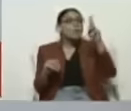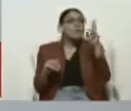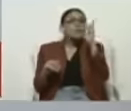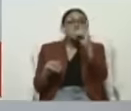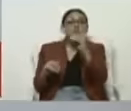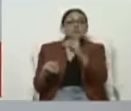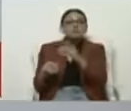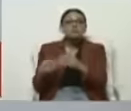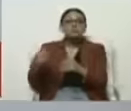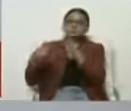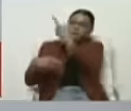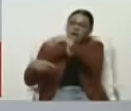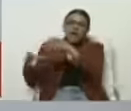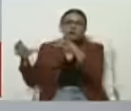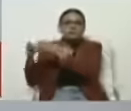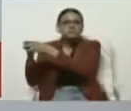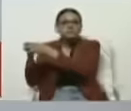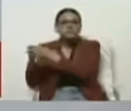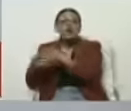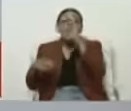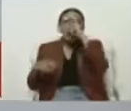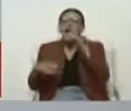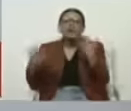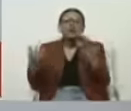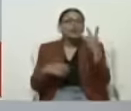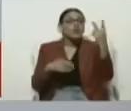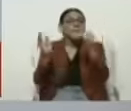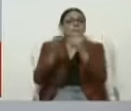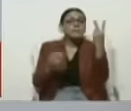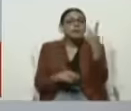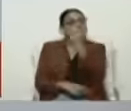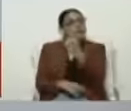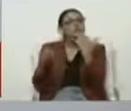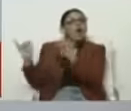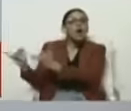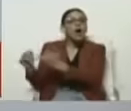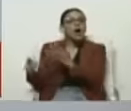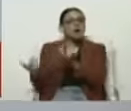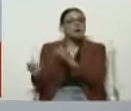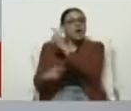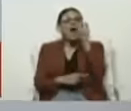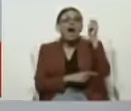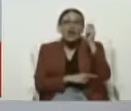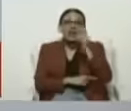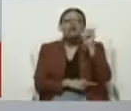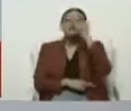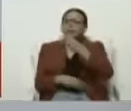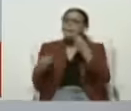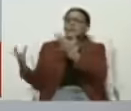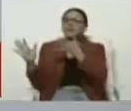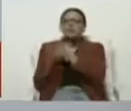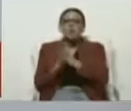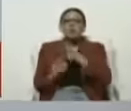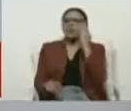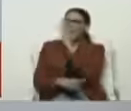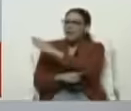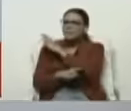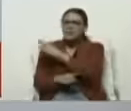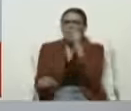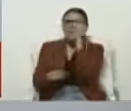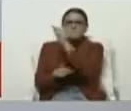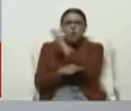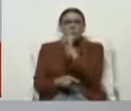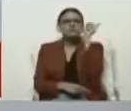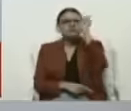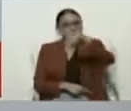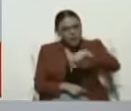día con la tarjeta de la MUT en el año 2021. También ha recibido amenazas de muerte. También ha